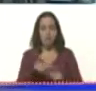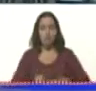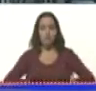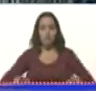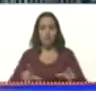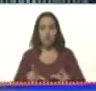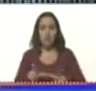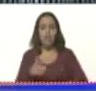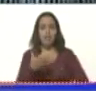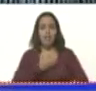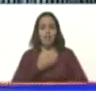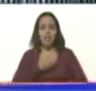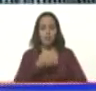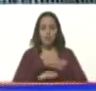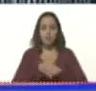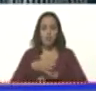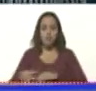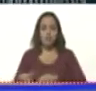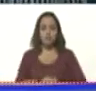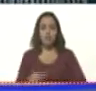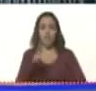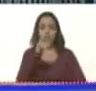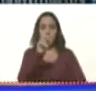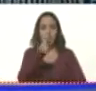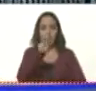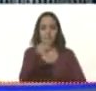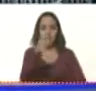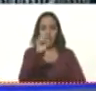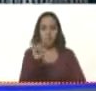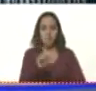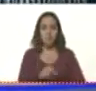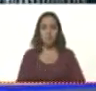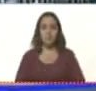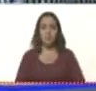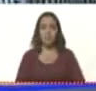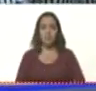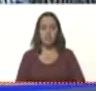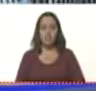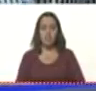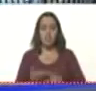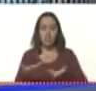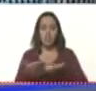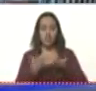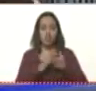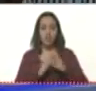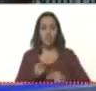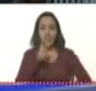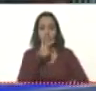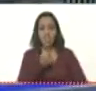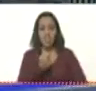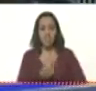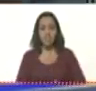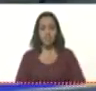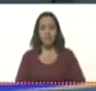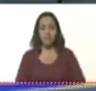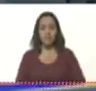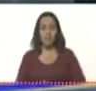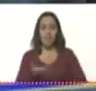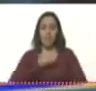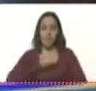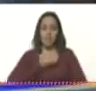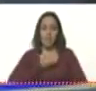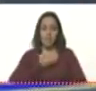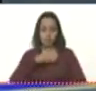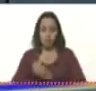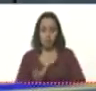la alcaldía del municipio Vargas y él ha dado todas las facilidades, el alcalde José Alejandro Terán, para que realmente funcione